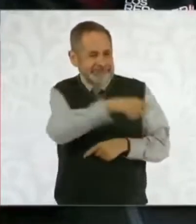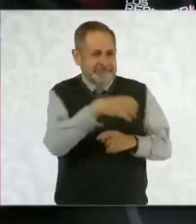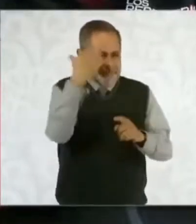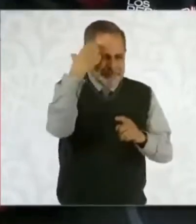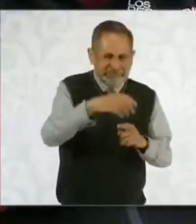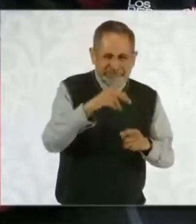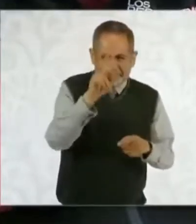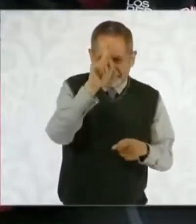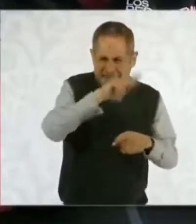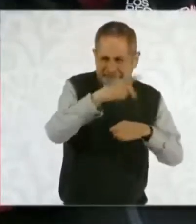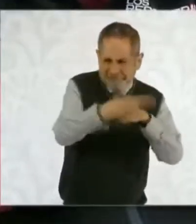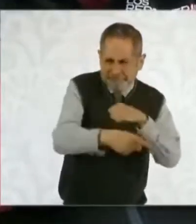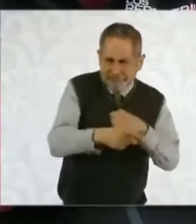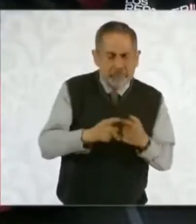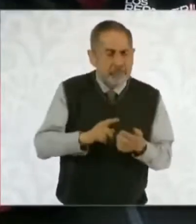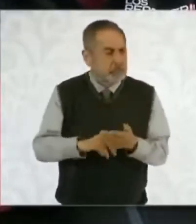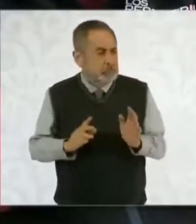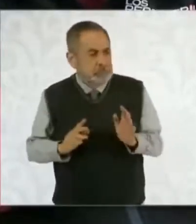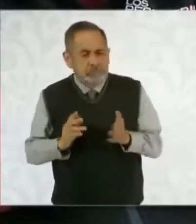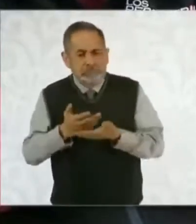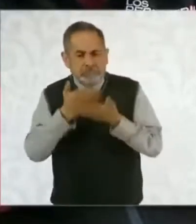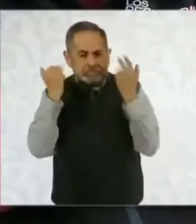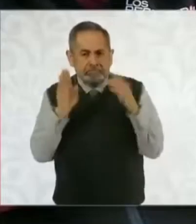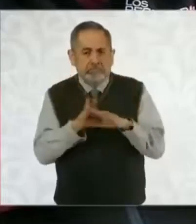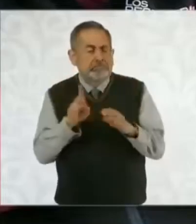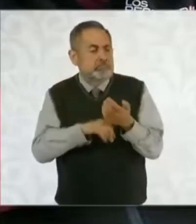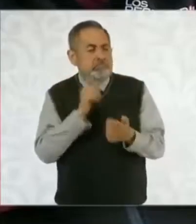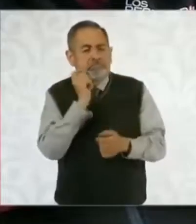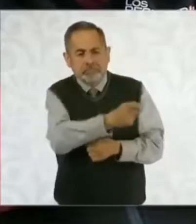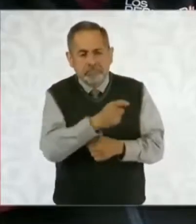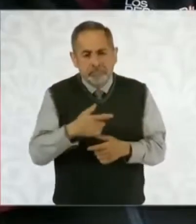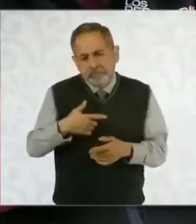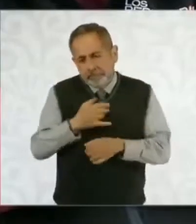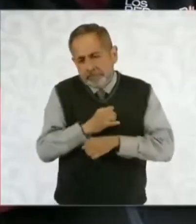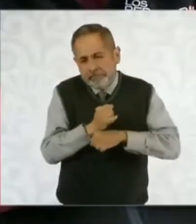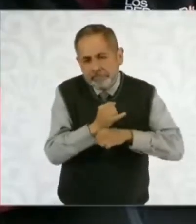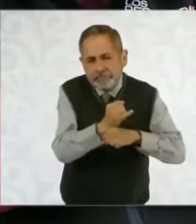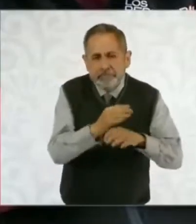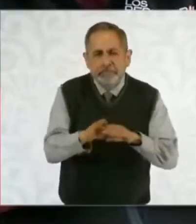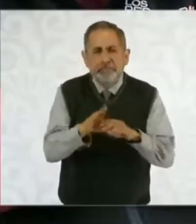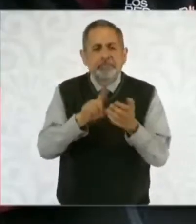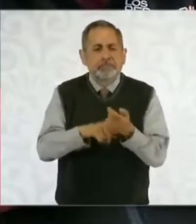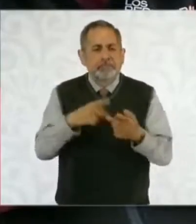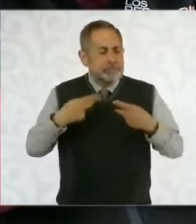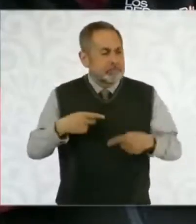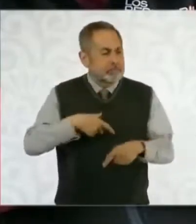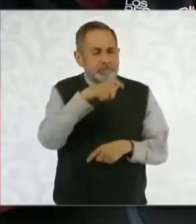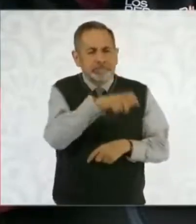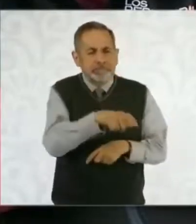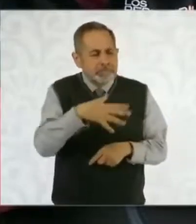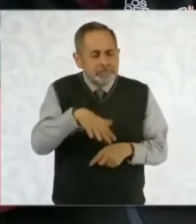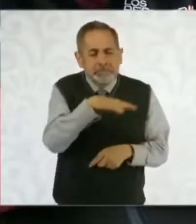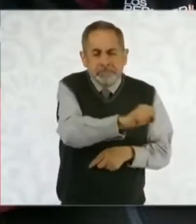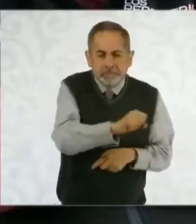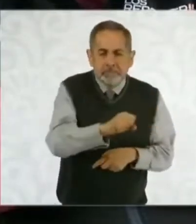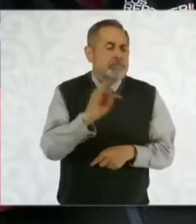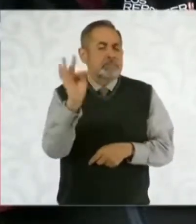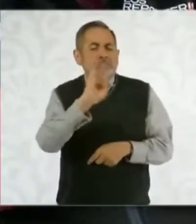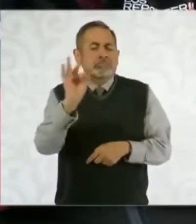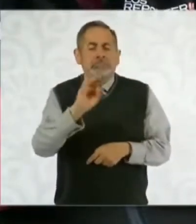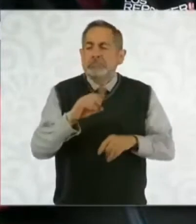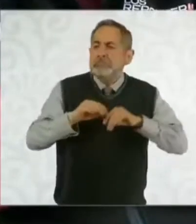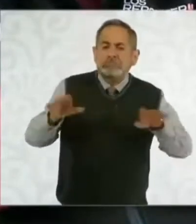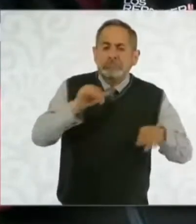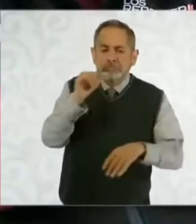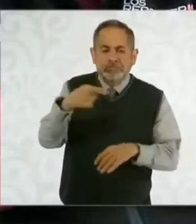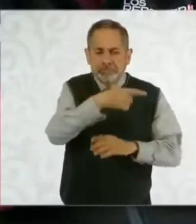criminal peligroso, cuando bueno, todavía no se sabe, por supuesto también se tendría que investigar la persona que se persigue, pero si no hubiéramos tenido